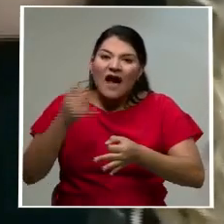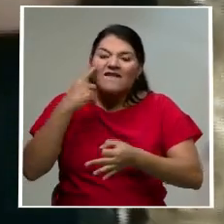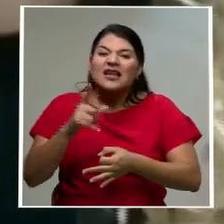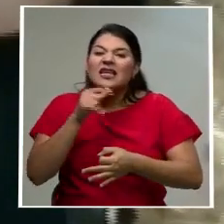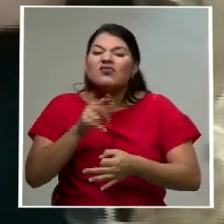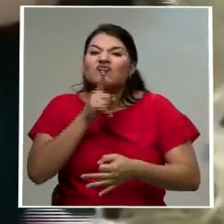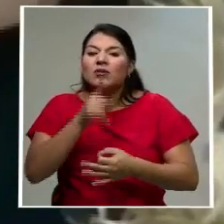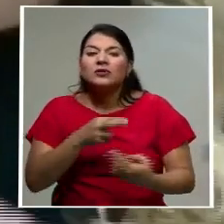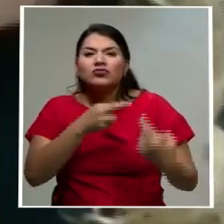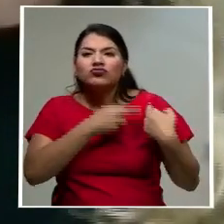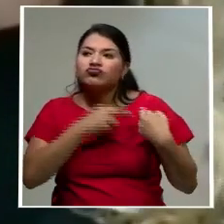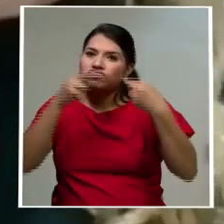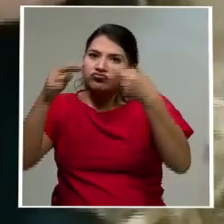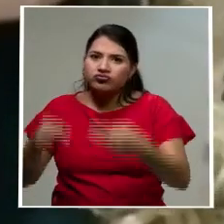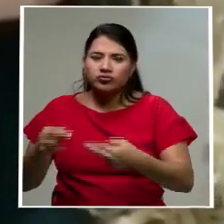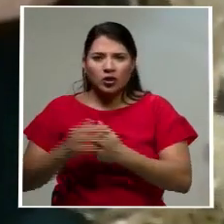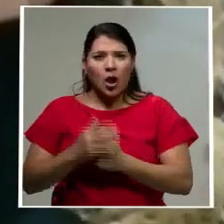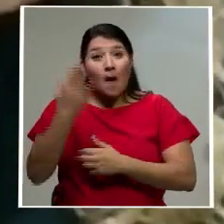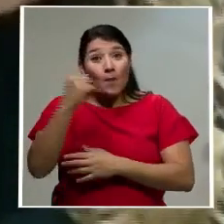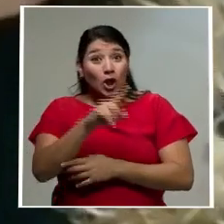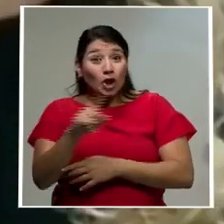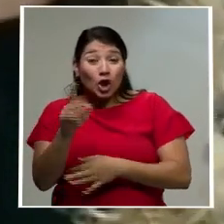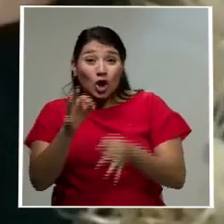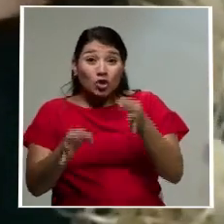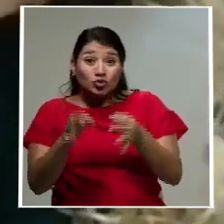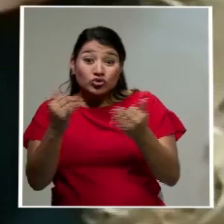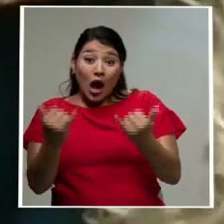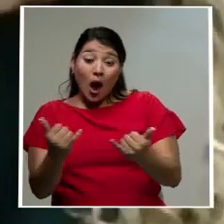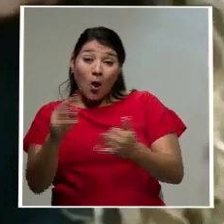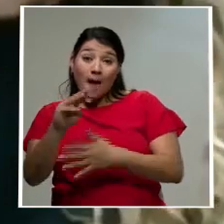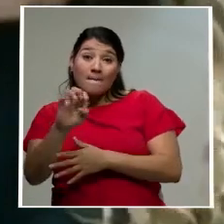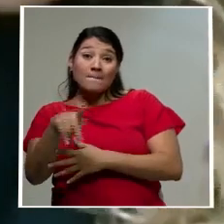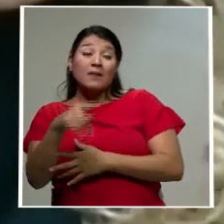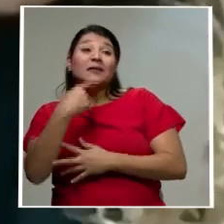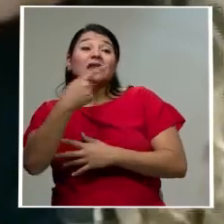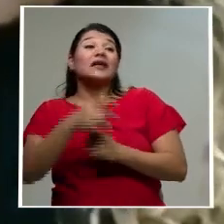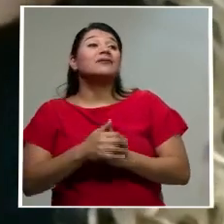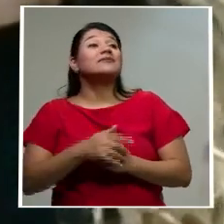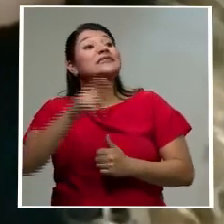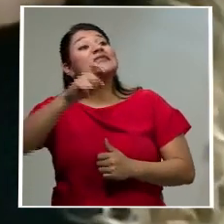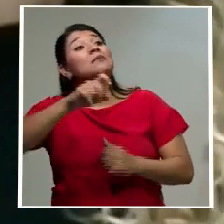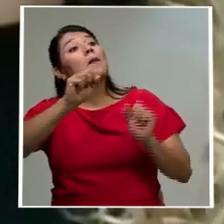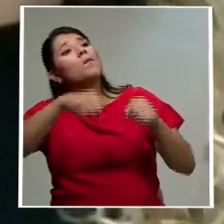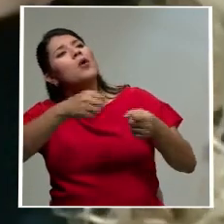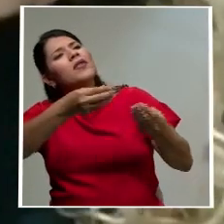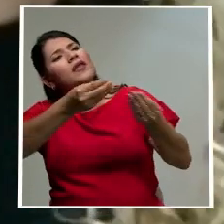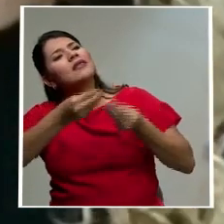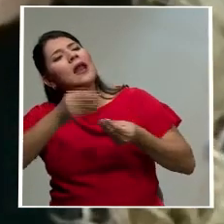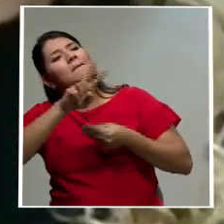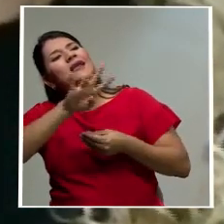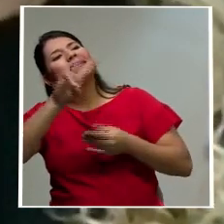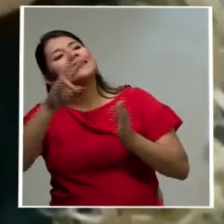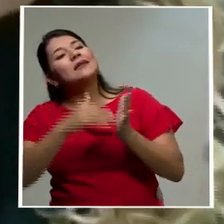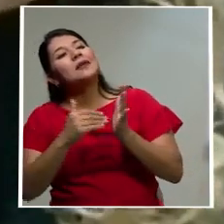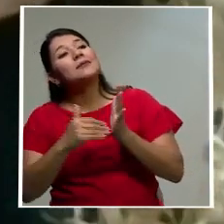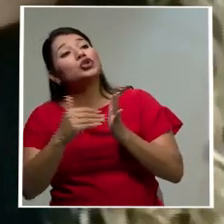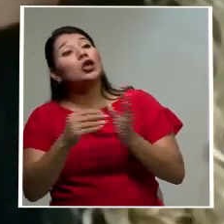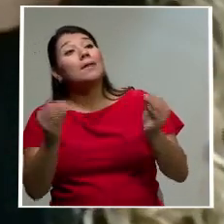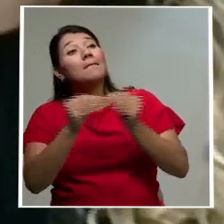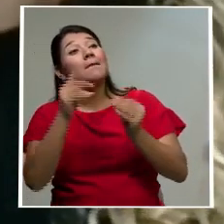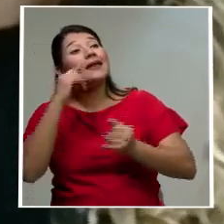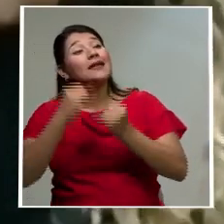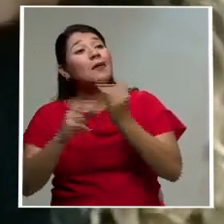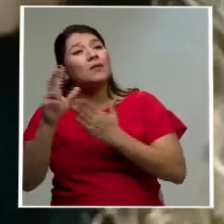se vale es venir hoy al Ministerio de Educación Pública y decir, mire, es que necesito 27.000 millones para terminar las obras. Y uno le